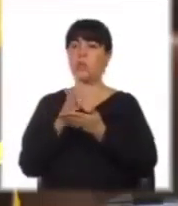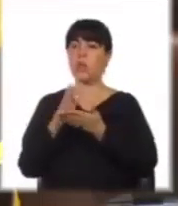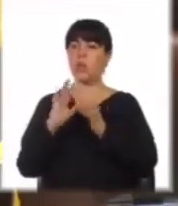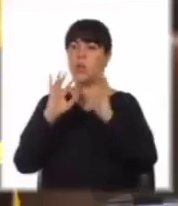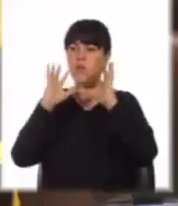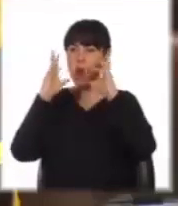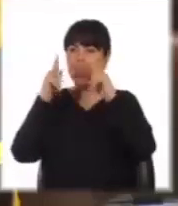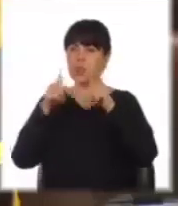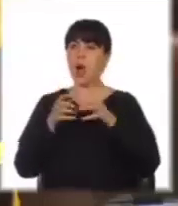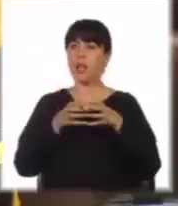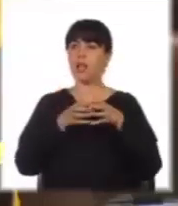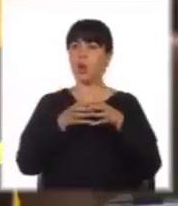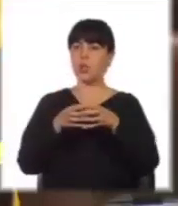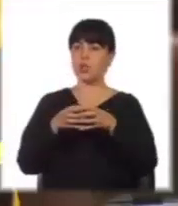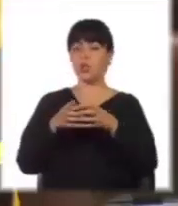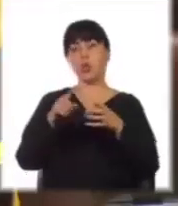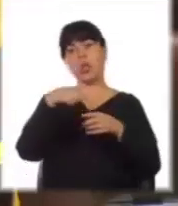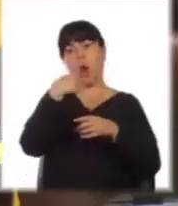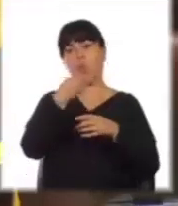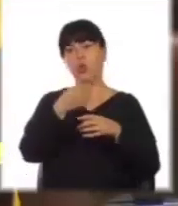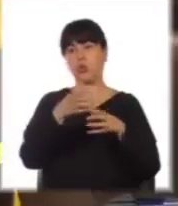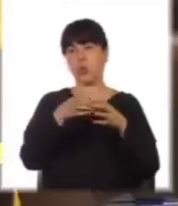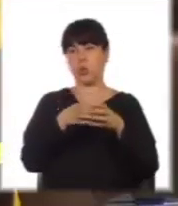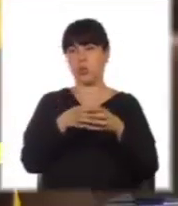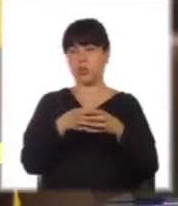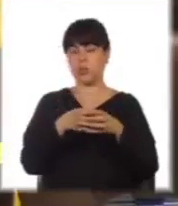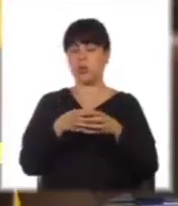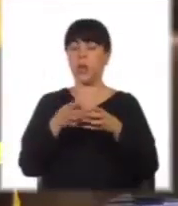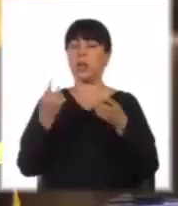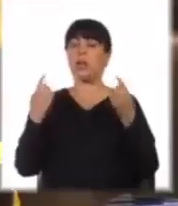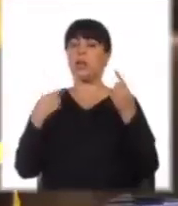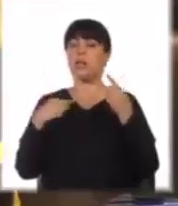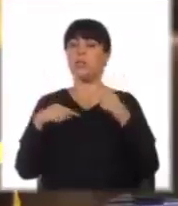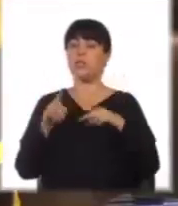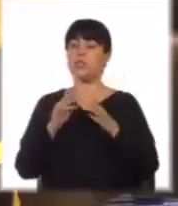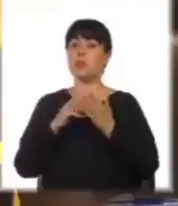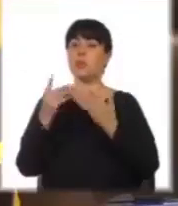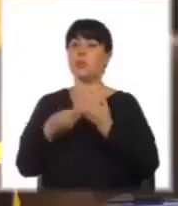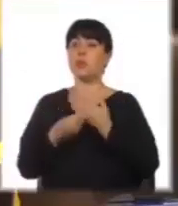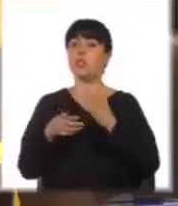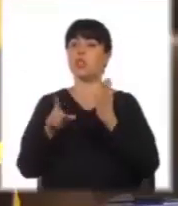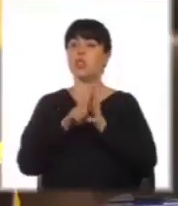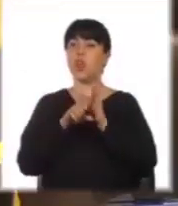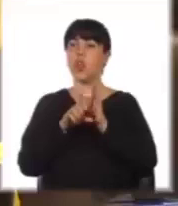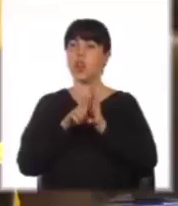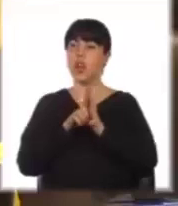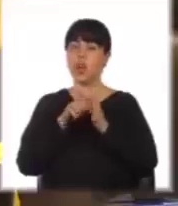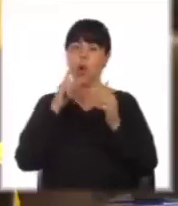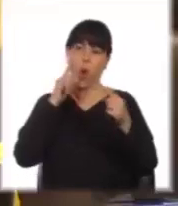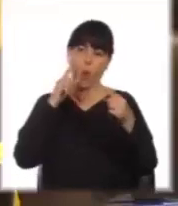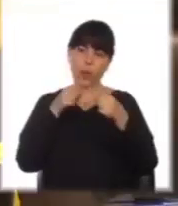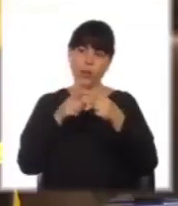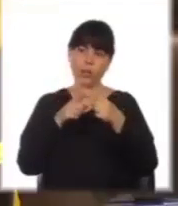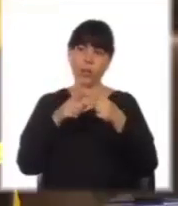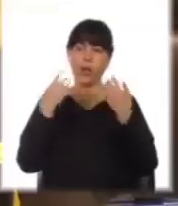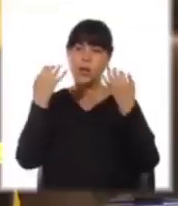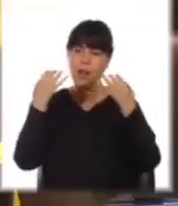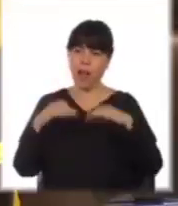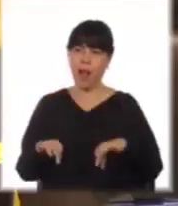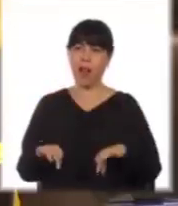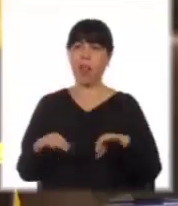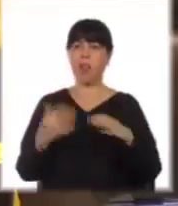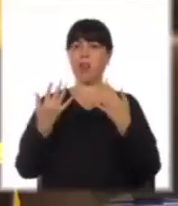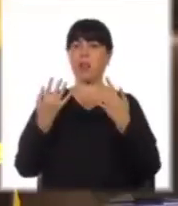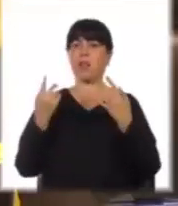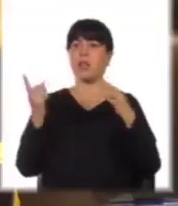este colectivo y a otros. Por eso, este proyecto de ley apunta a garantizar la real inclusión de las